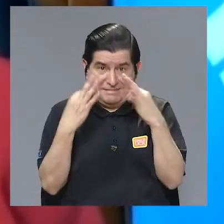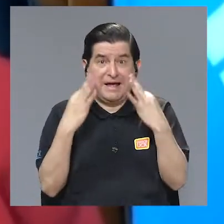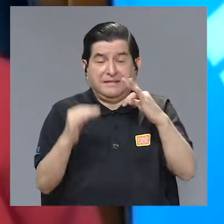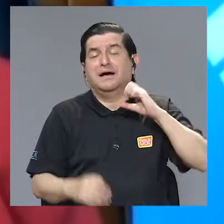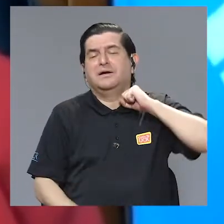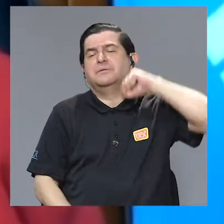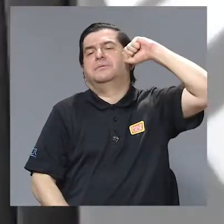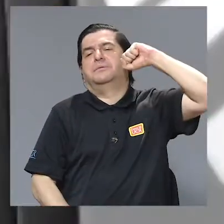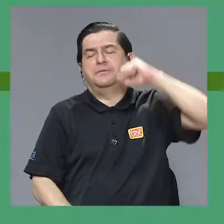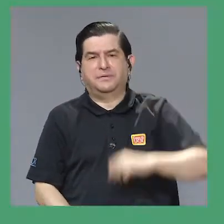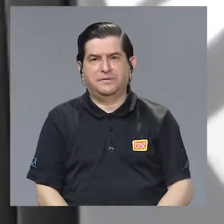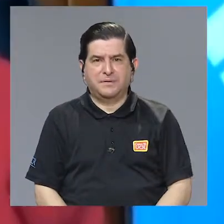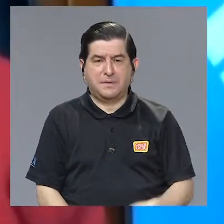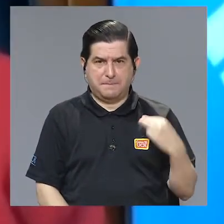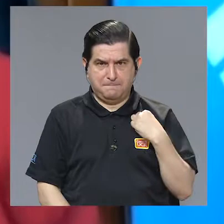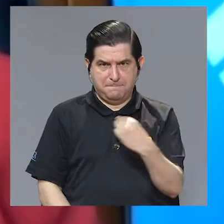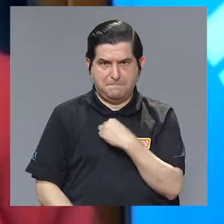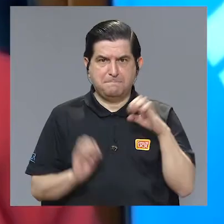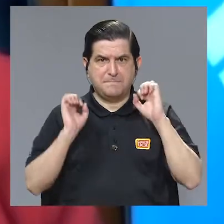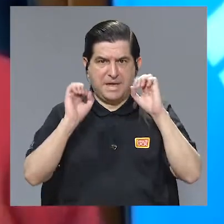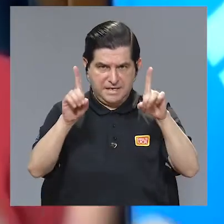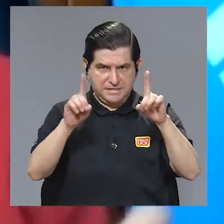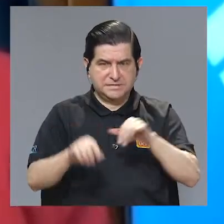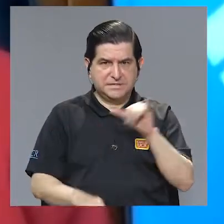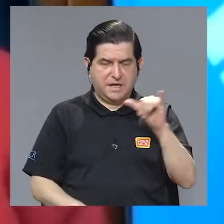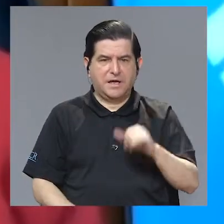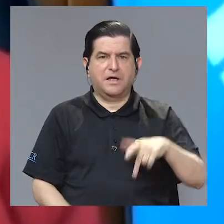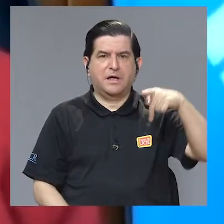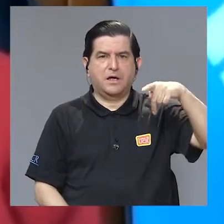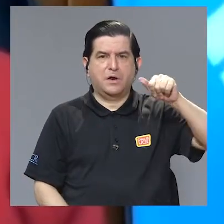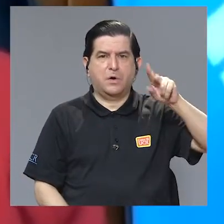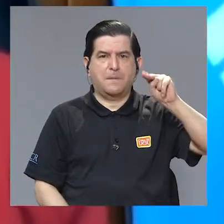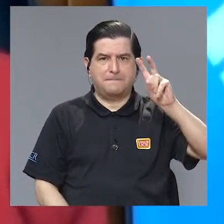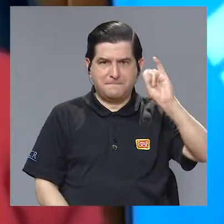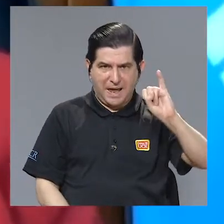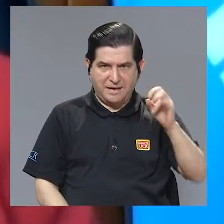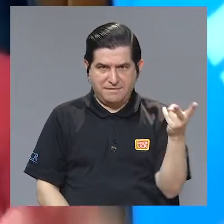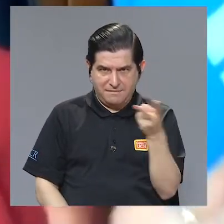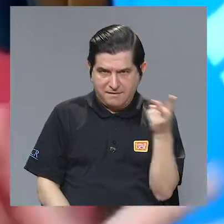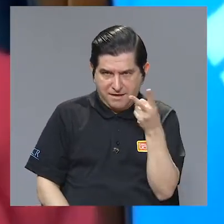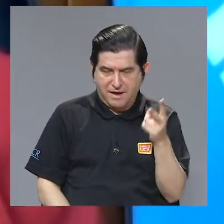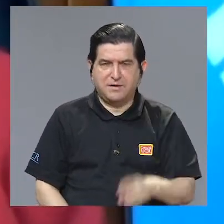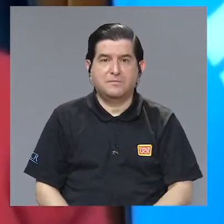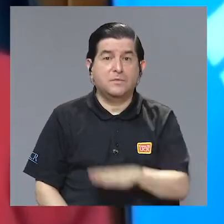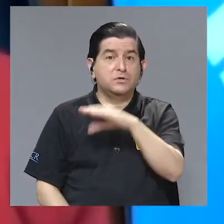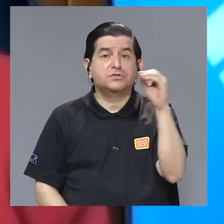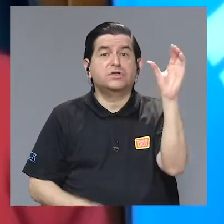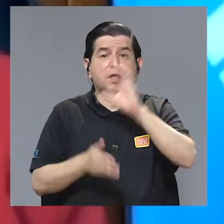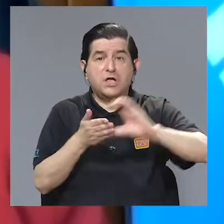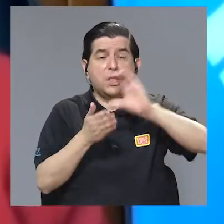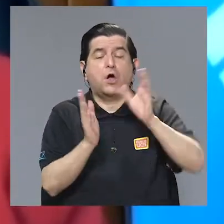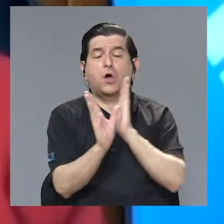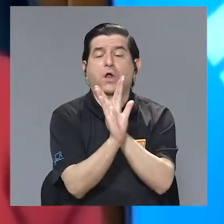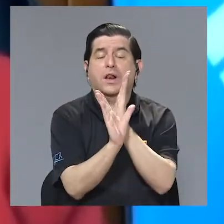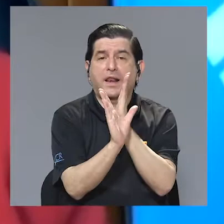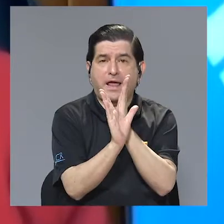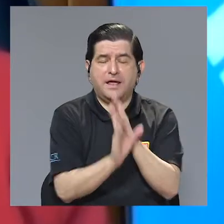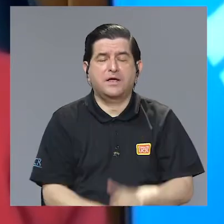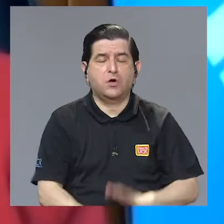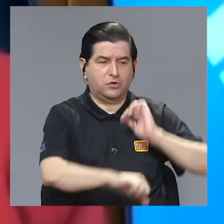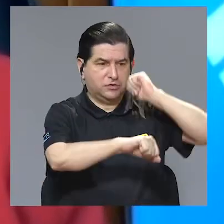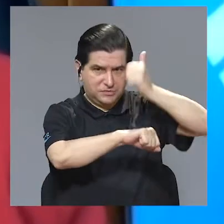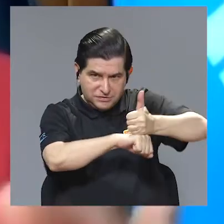de suicidio. Entonces, tanto el Ministerio de Educación como el Patronato Nacional de la Infancia, como el Colegio de